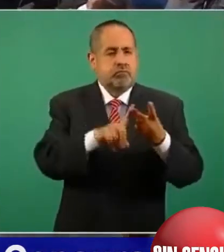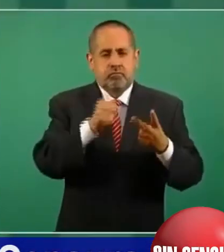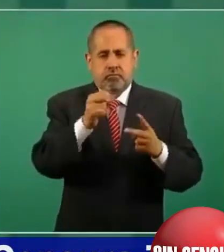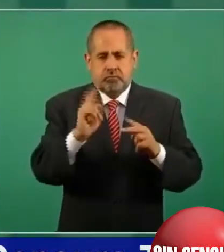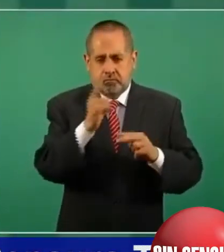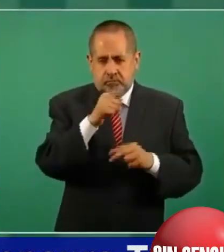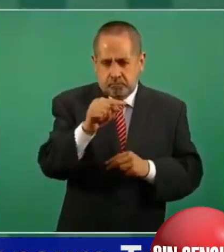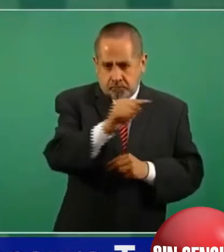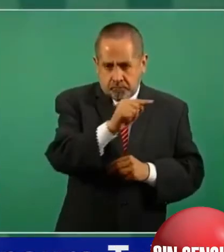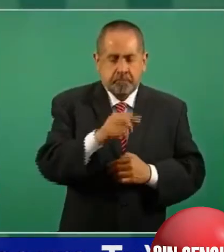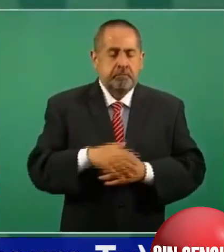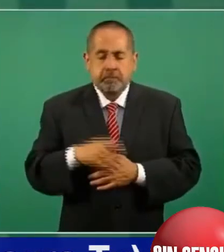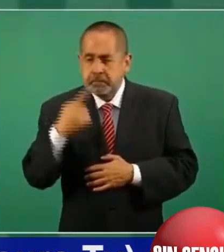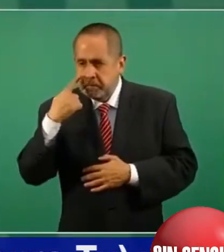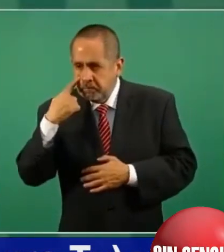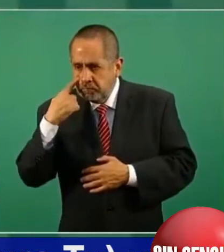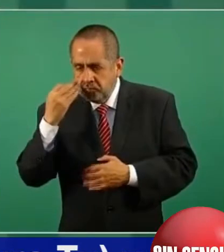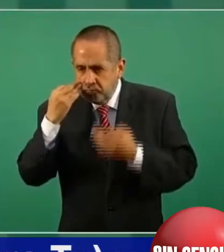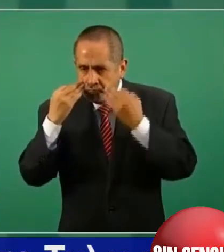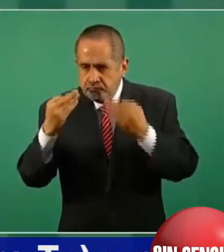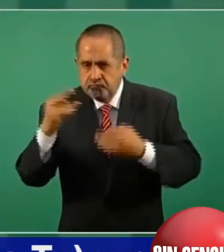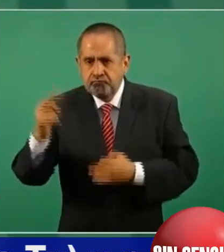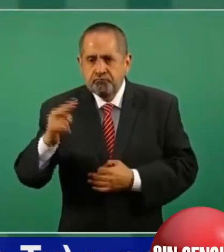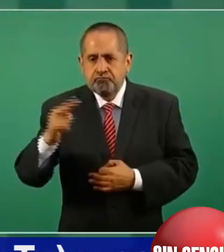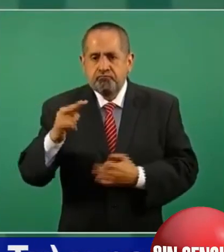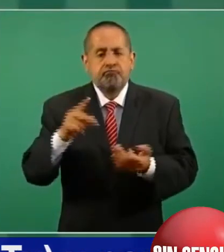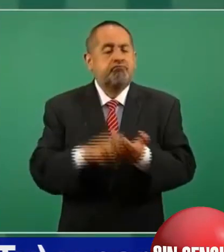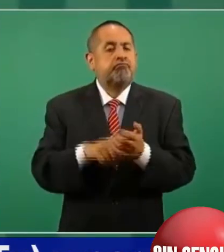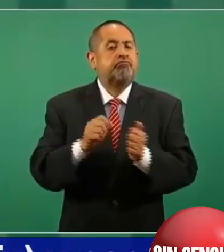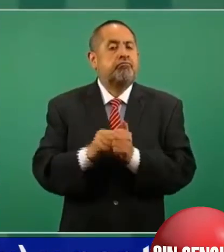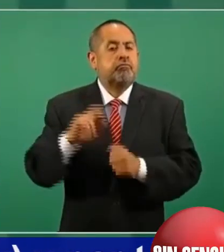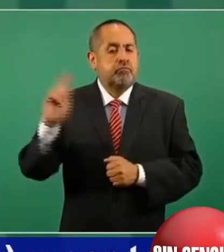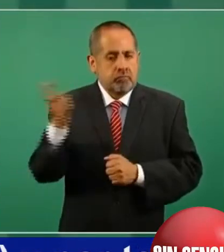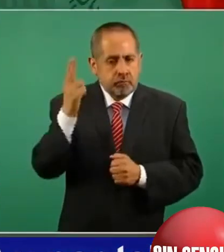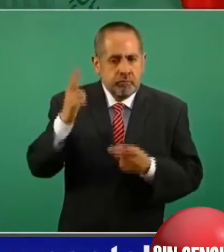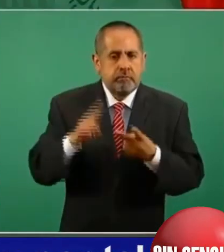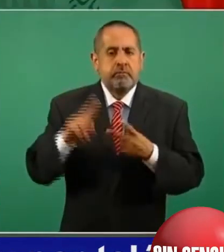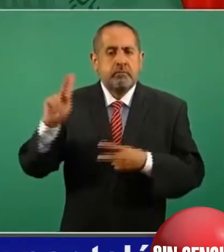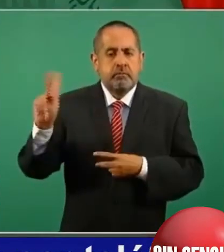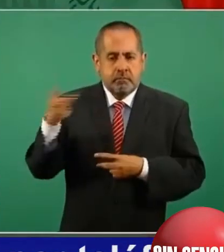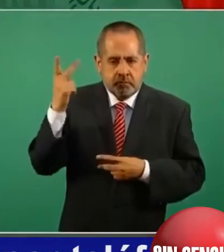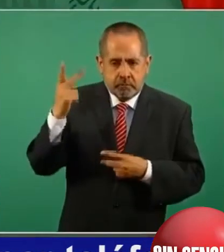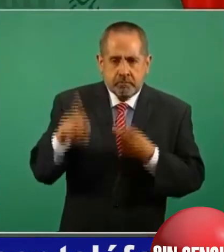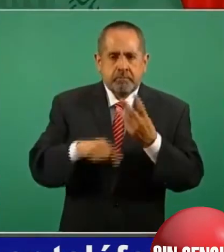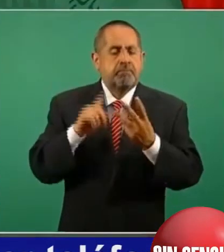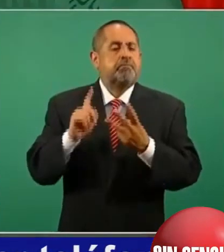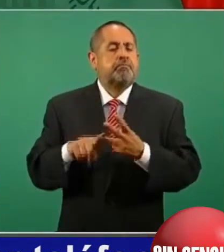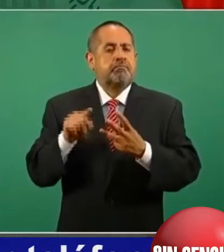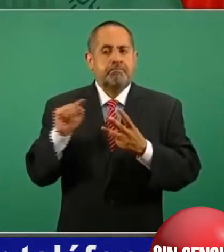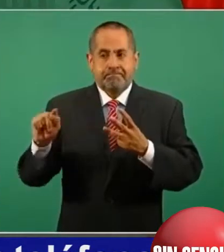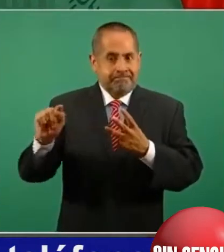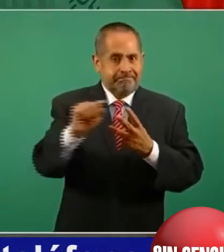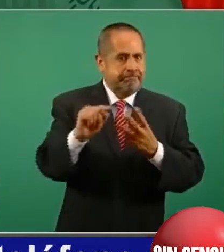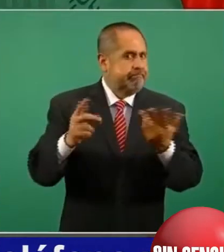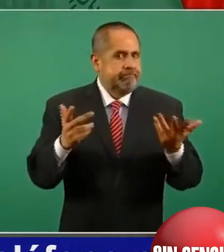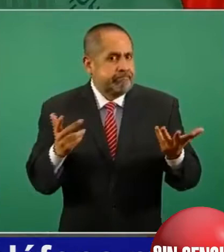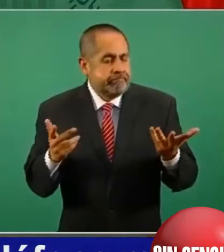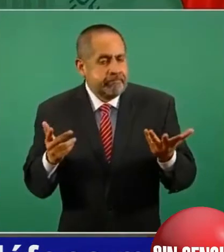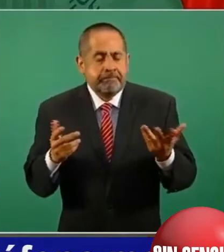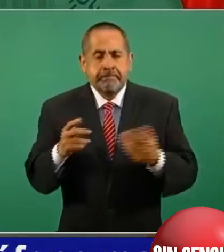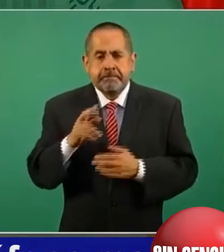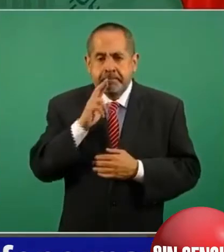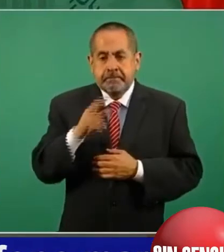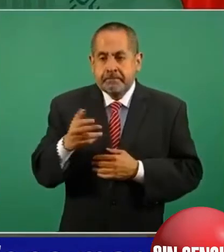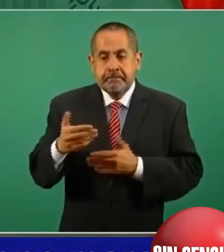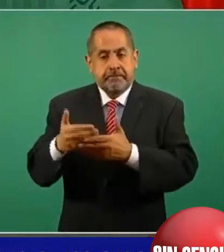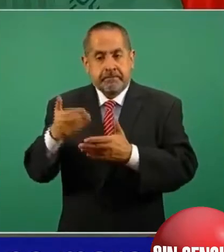pudimos constatar, por ejemplo, con la UNAM, con el Politécnico, con otras instituciones, que el resultado